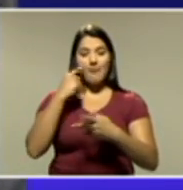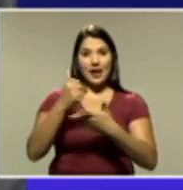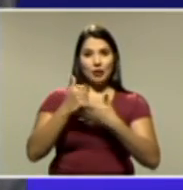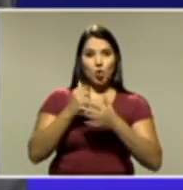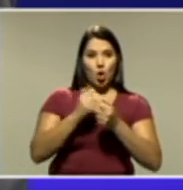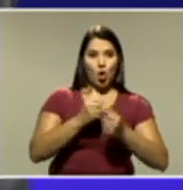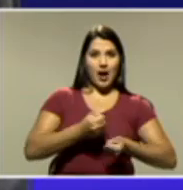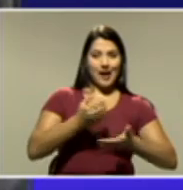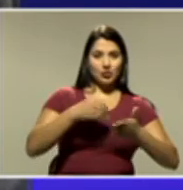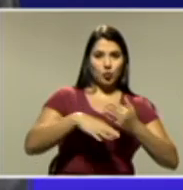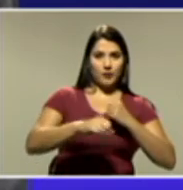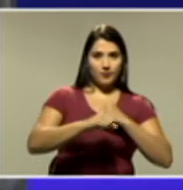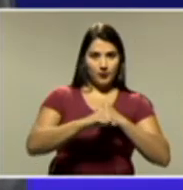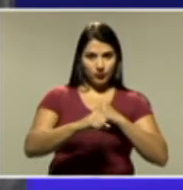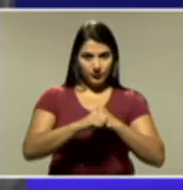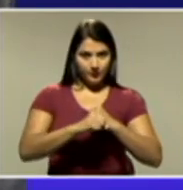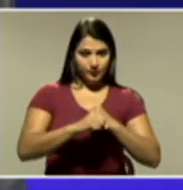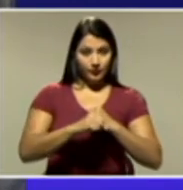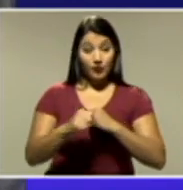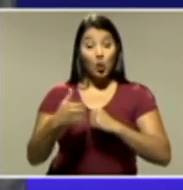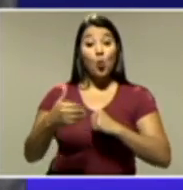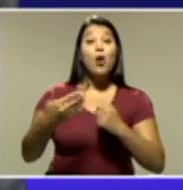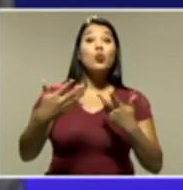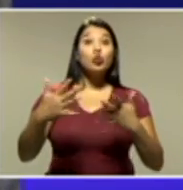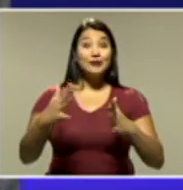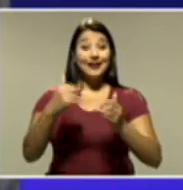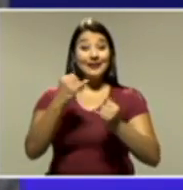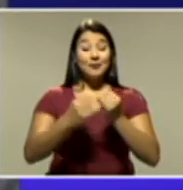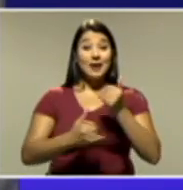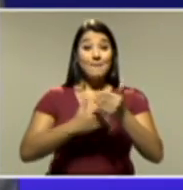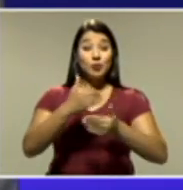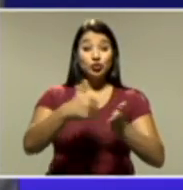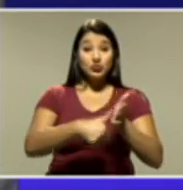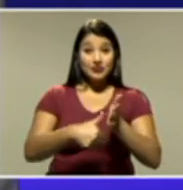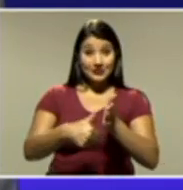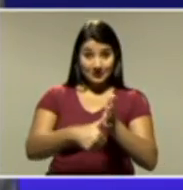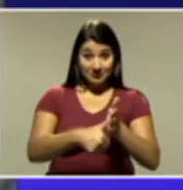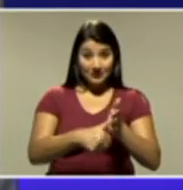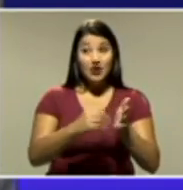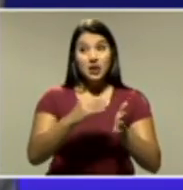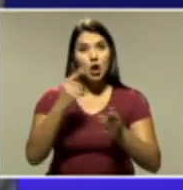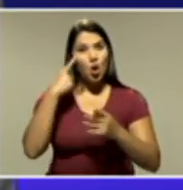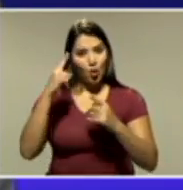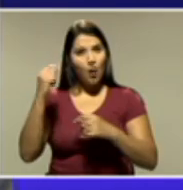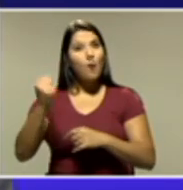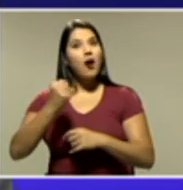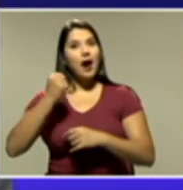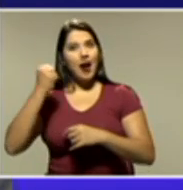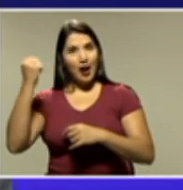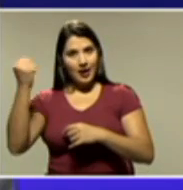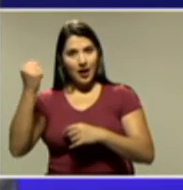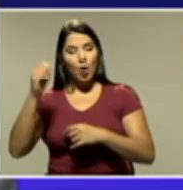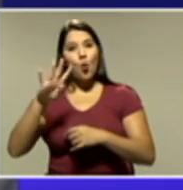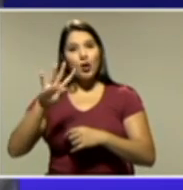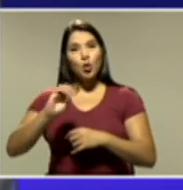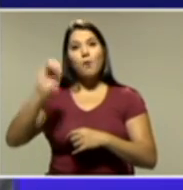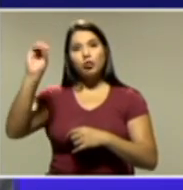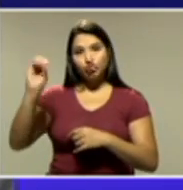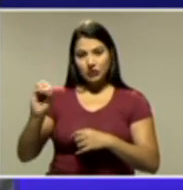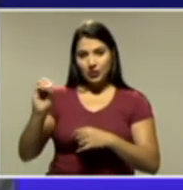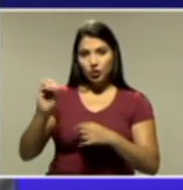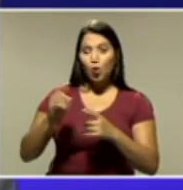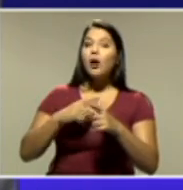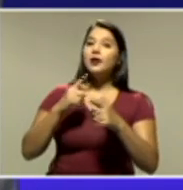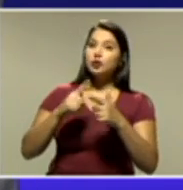los partidos presentan a cobro las facturas en las que han incurrido, se hace un análisis por parte del tribunal y se les